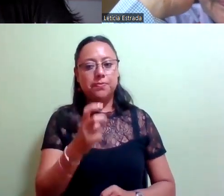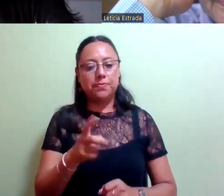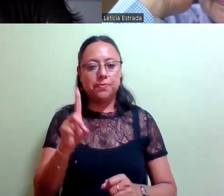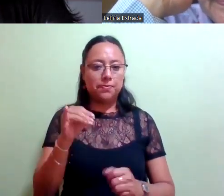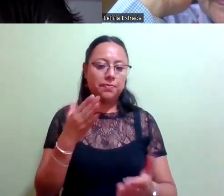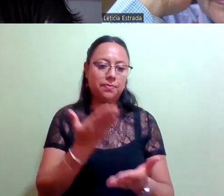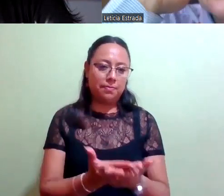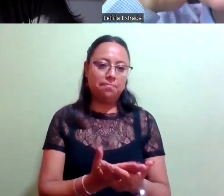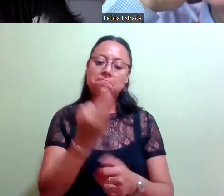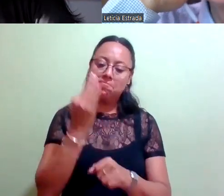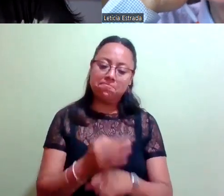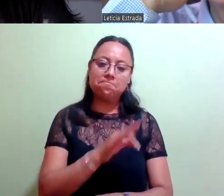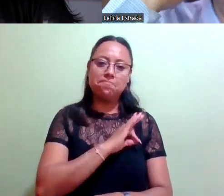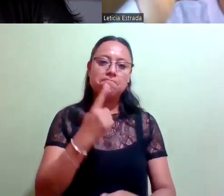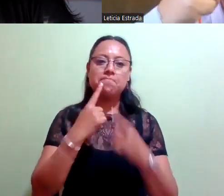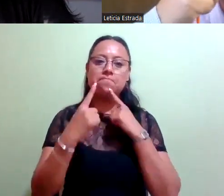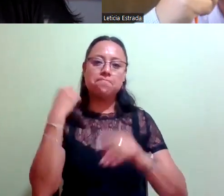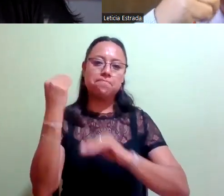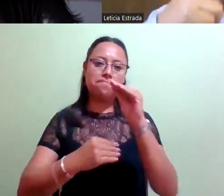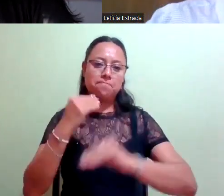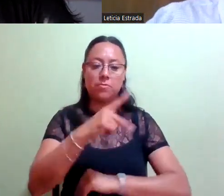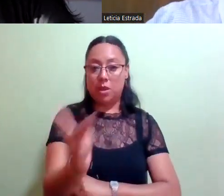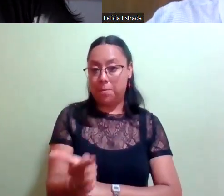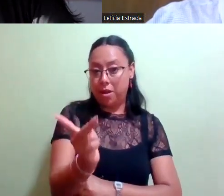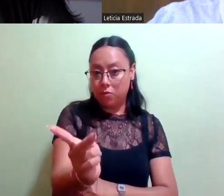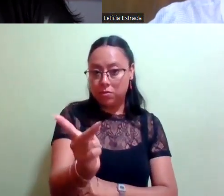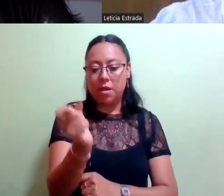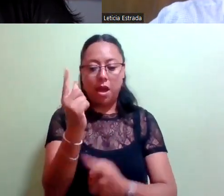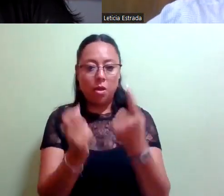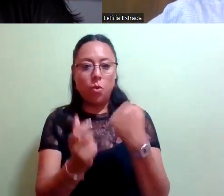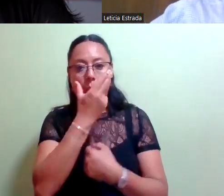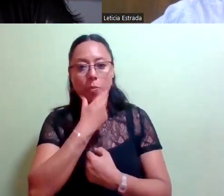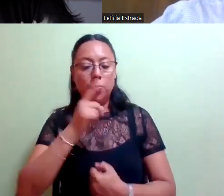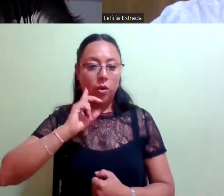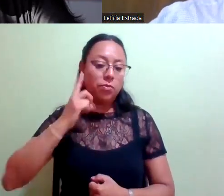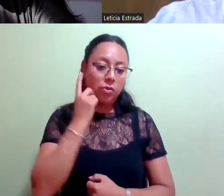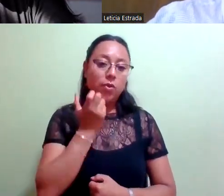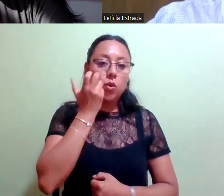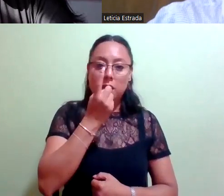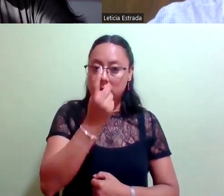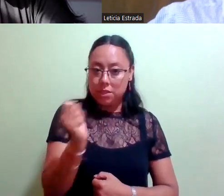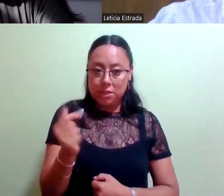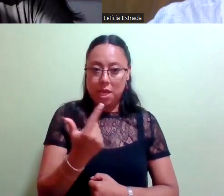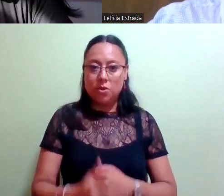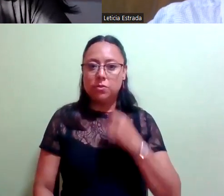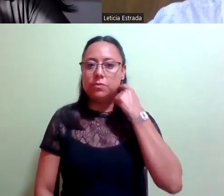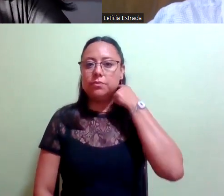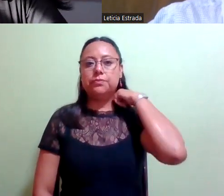está a discusión. ¿Alguna diputada o diputado desea hacer uso de la palabra?